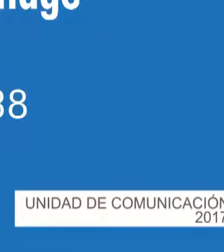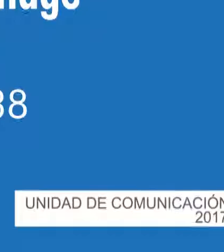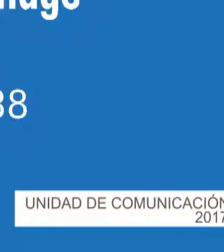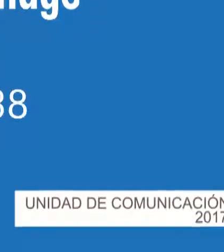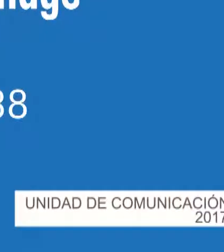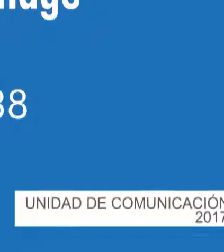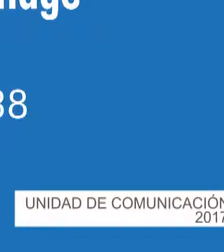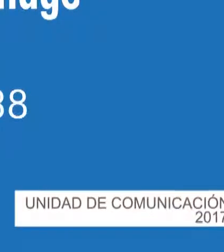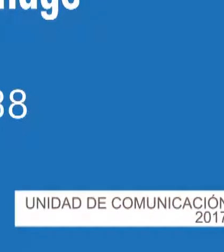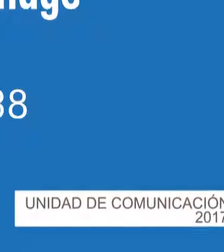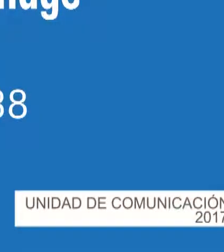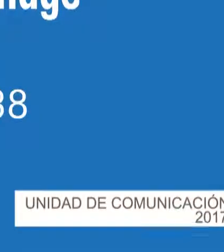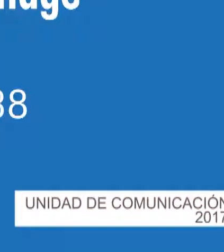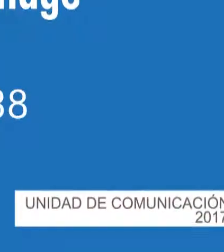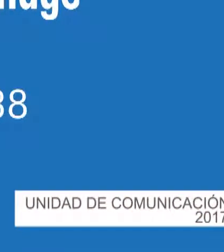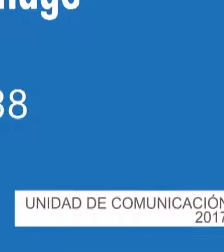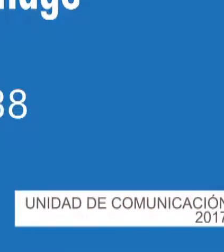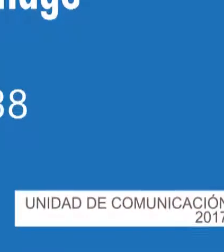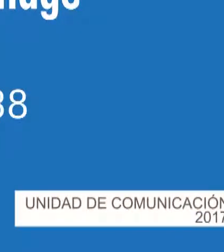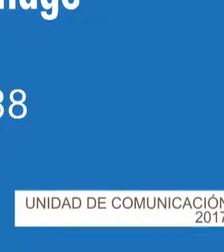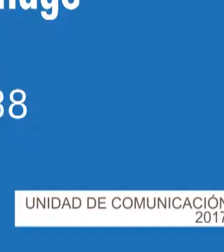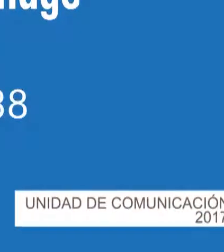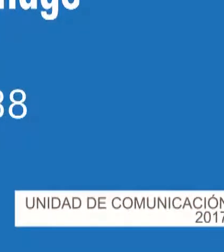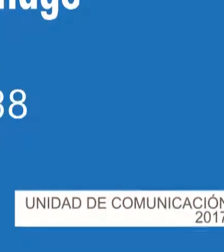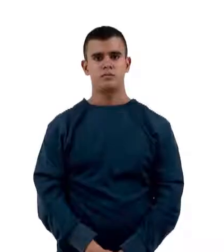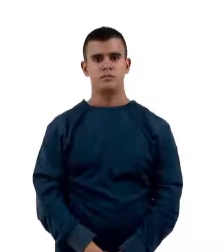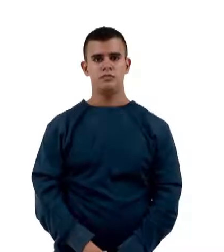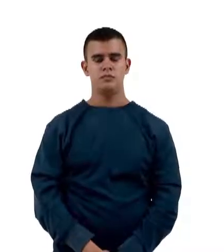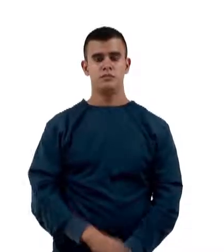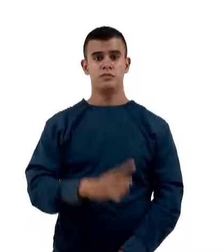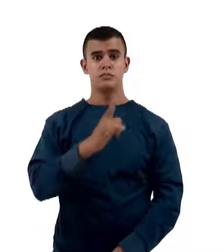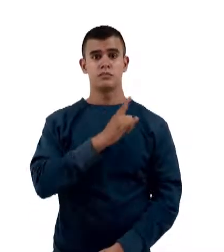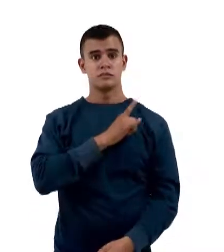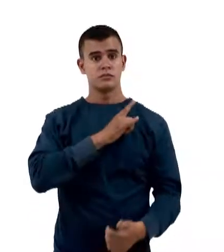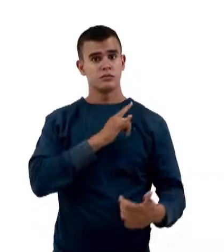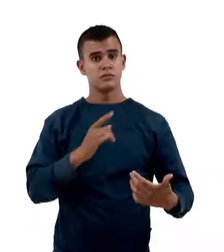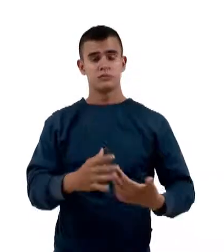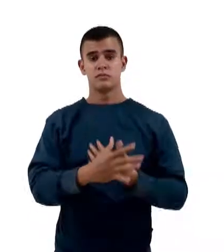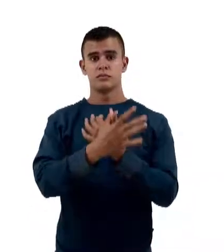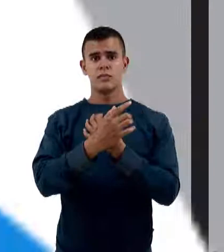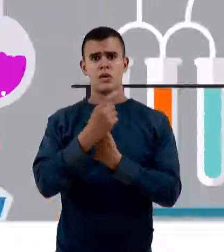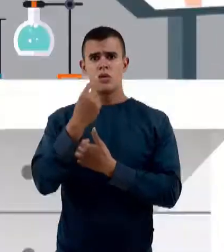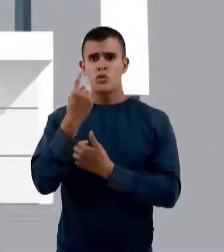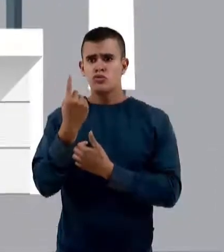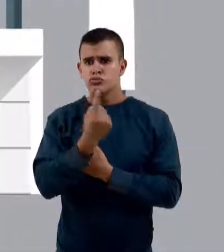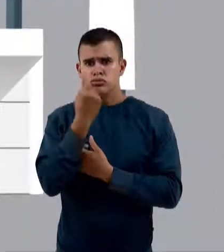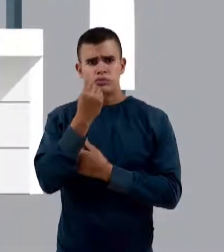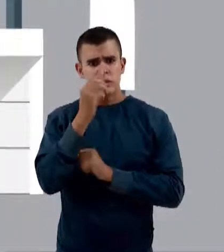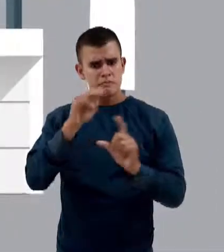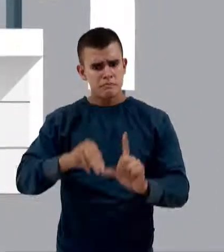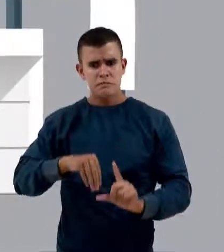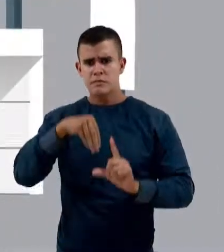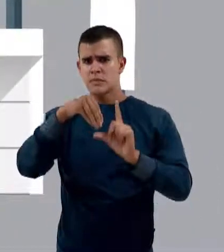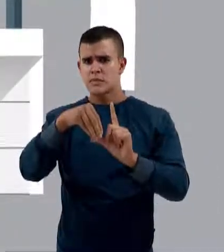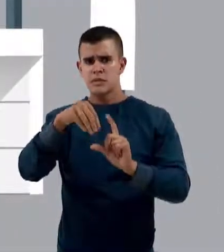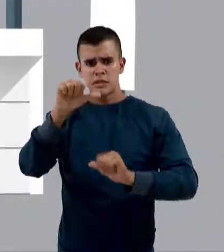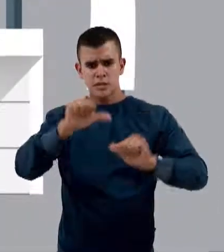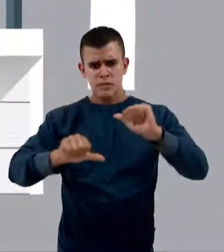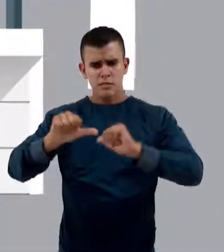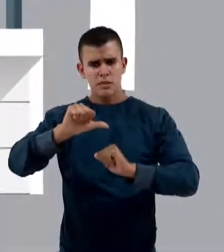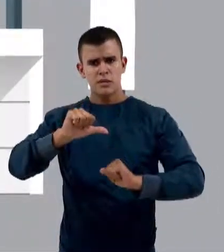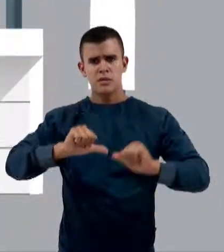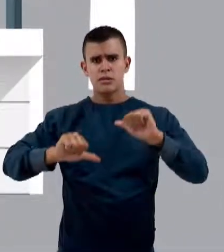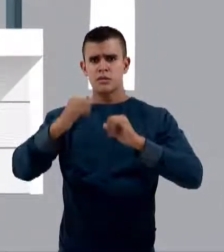posgrados.usc.edu.co. Institución sujeta a inspección y vigilancia por el Ministerio de Educación Nacional. La Universidad Santiago de Cali cuenta con la única maestría en química industrial de